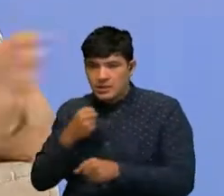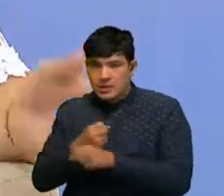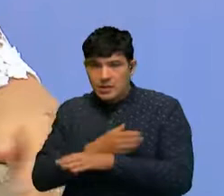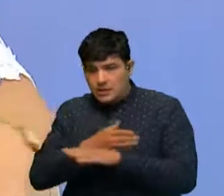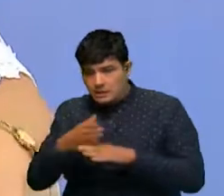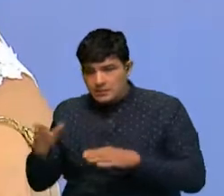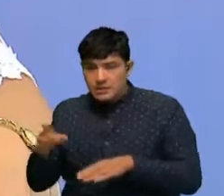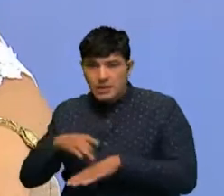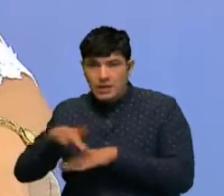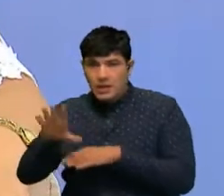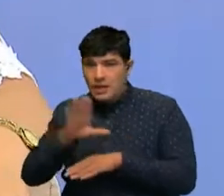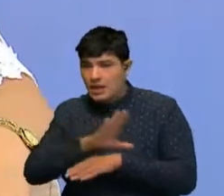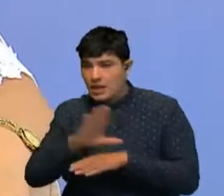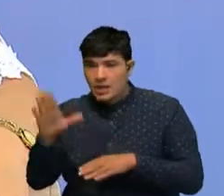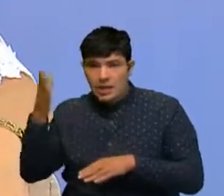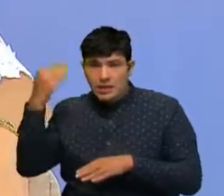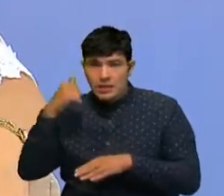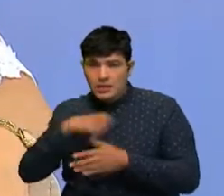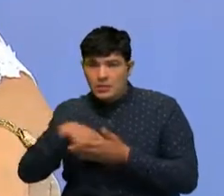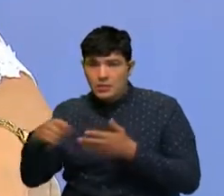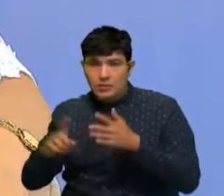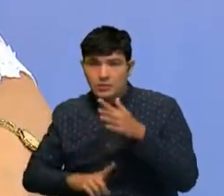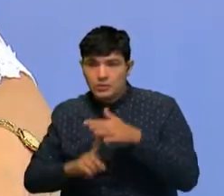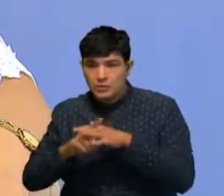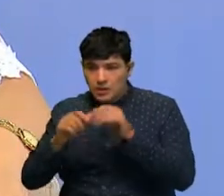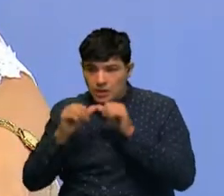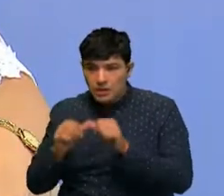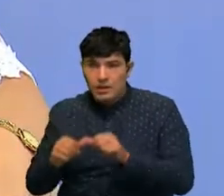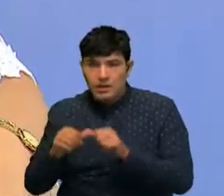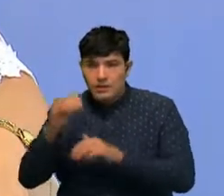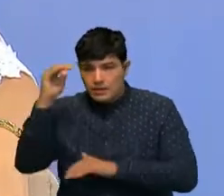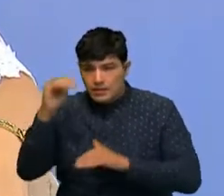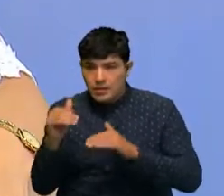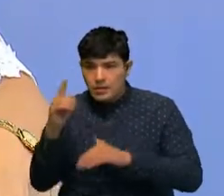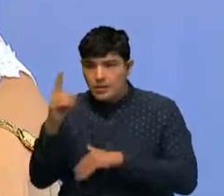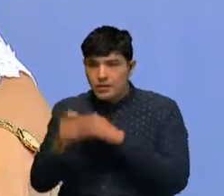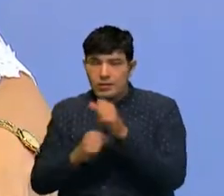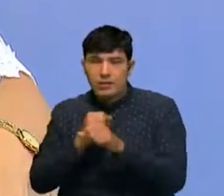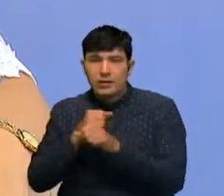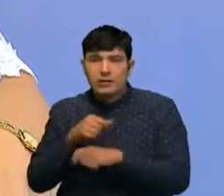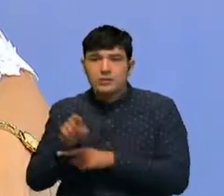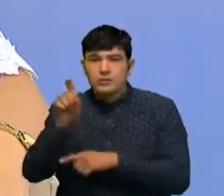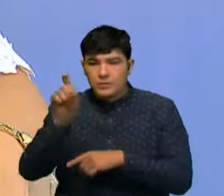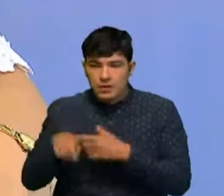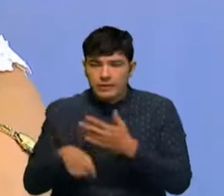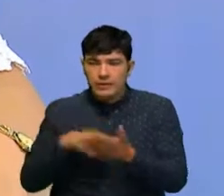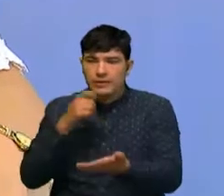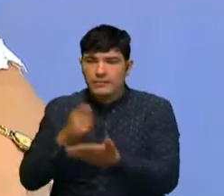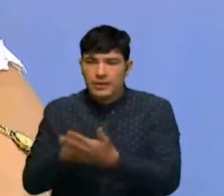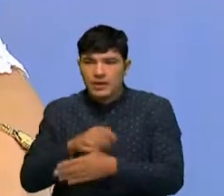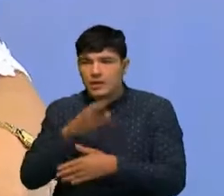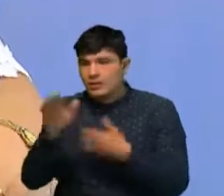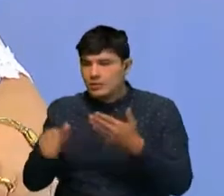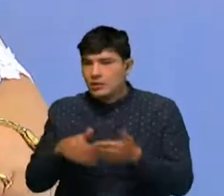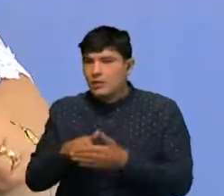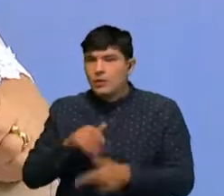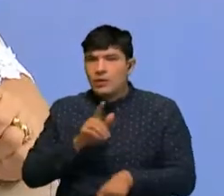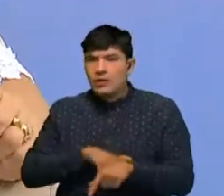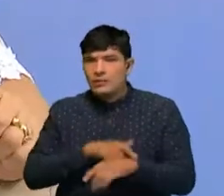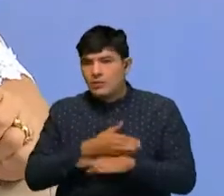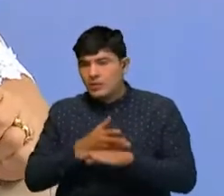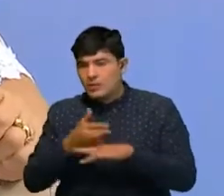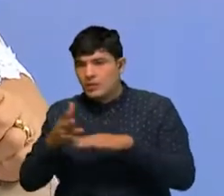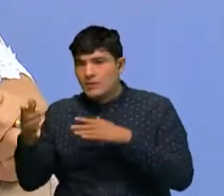y dejó sin efecto ese contrato y nació al de término fijo inferior a un año, tiene que cancelarle por el resto del término que